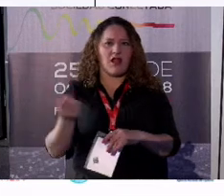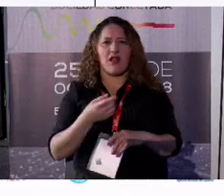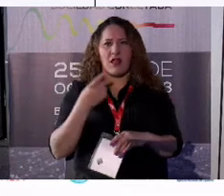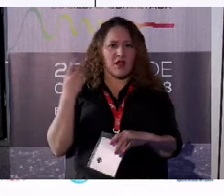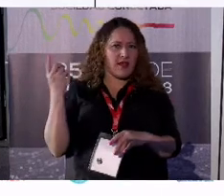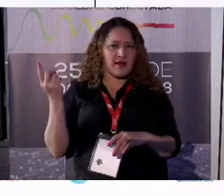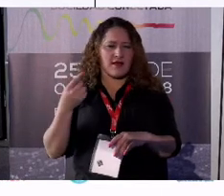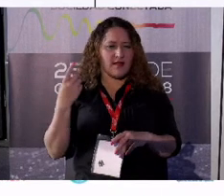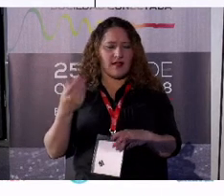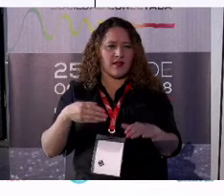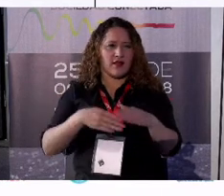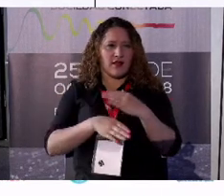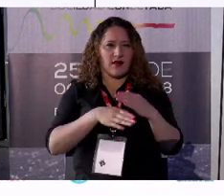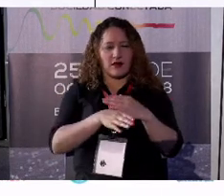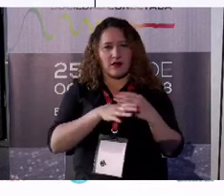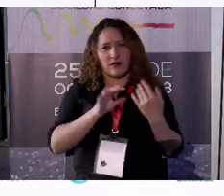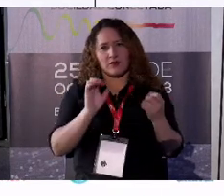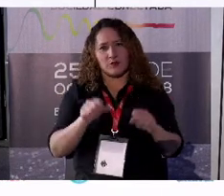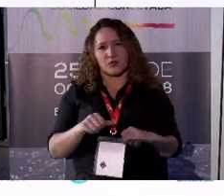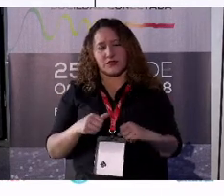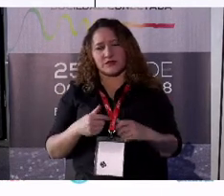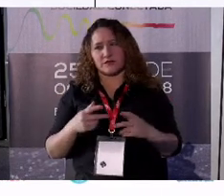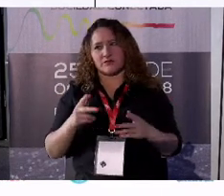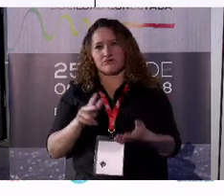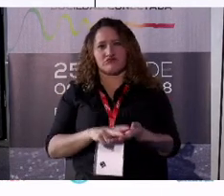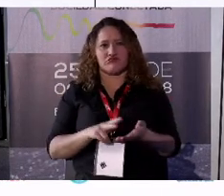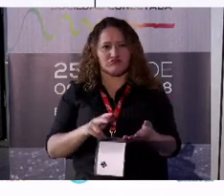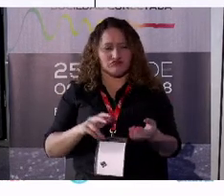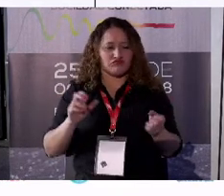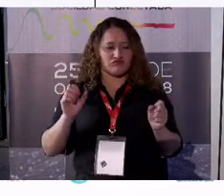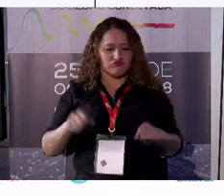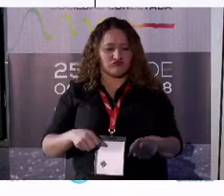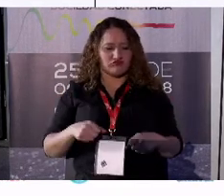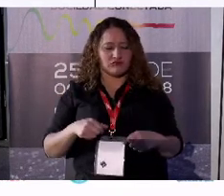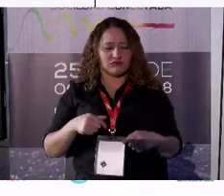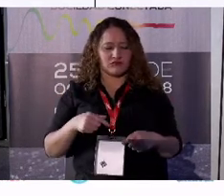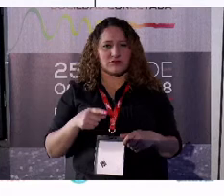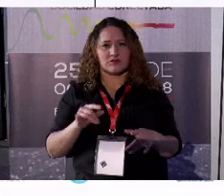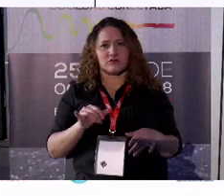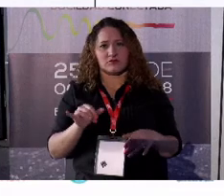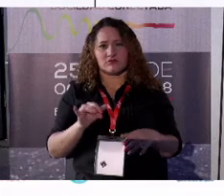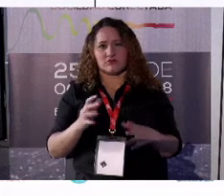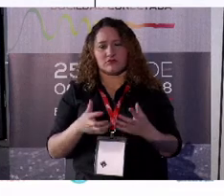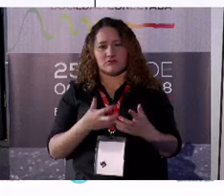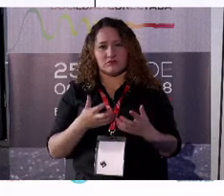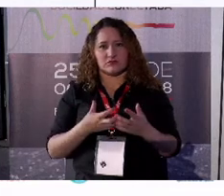acceso general autorizado, que básicamente complementa este sistema.